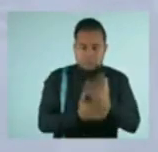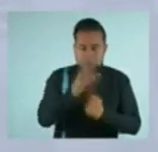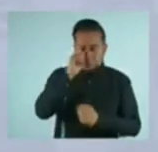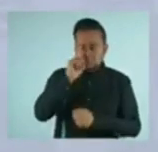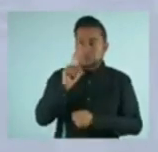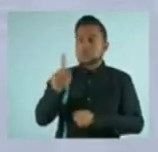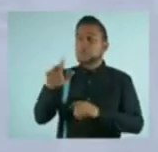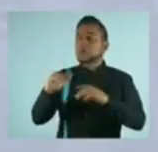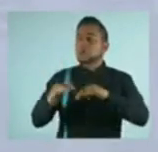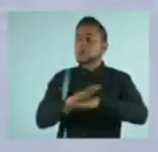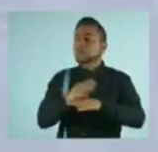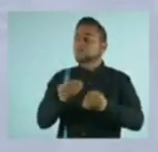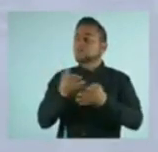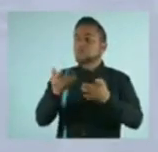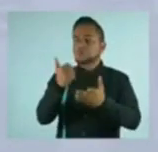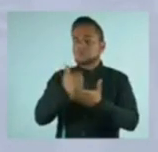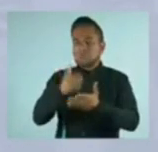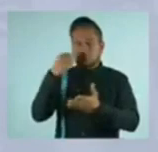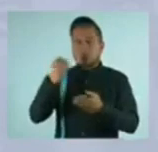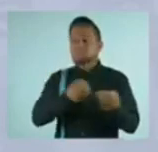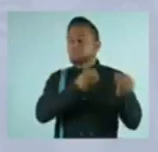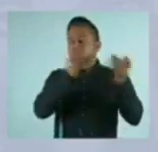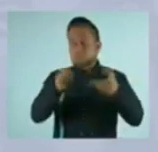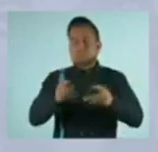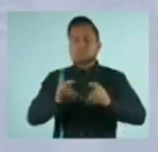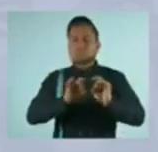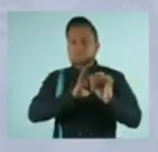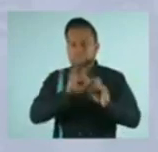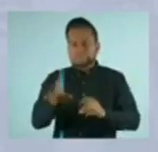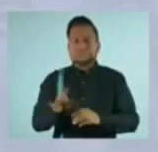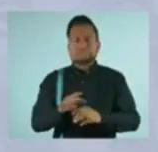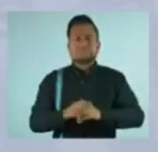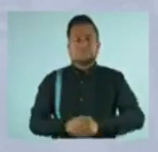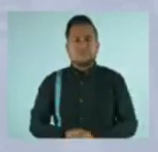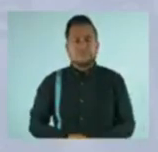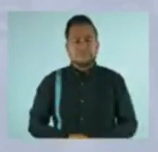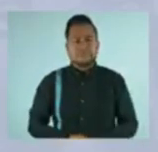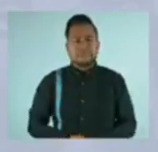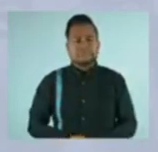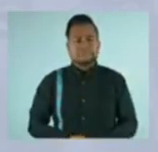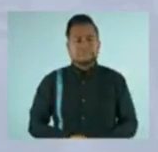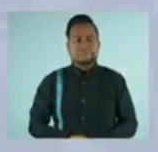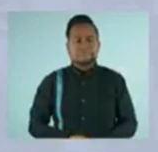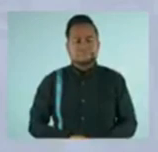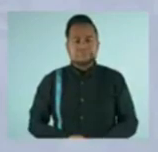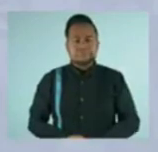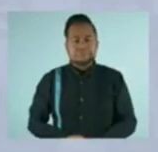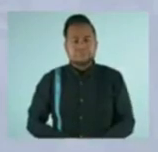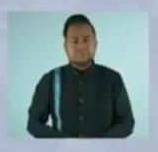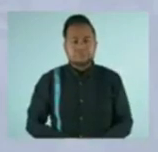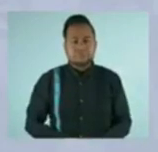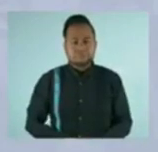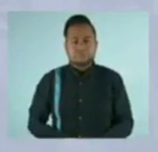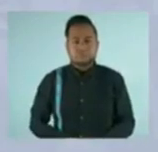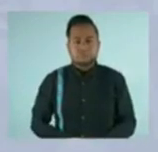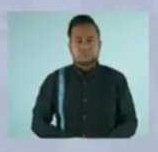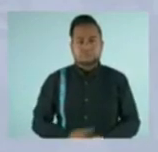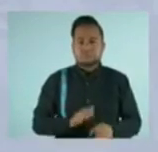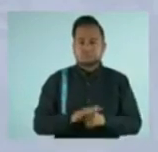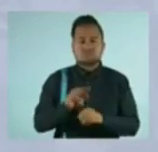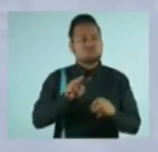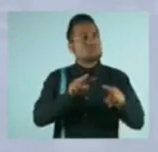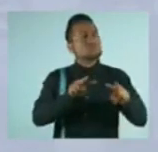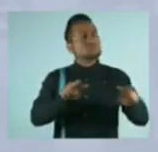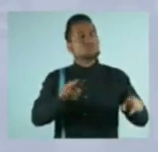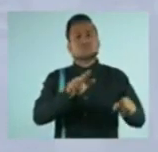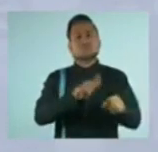aquí a la ciudad de Oaxaca. Entre los atractivos de paisaje tenemos